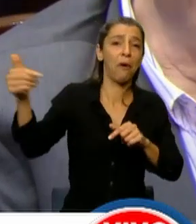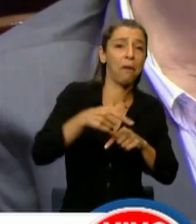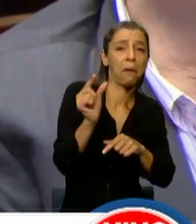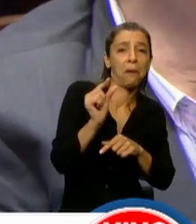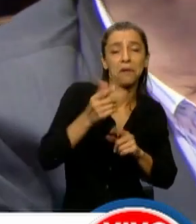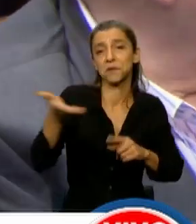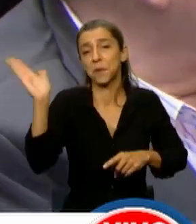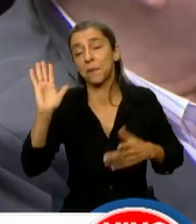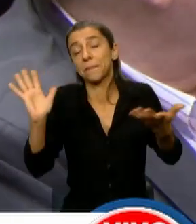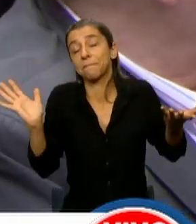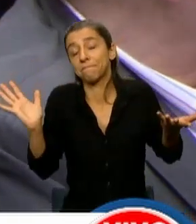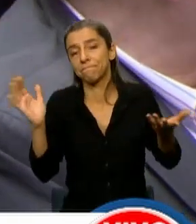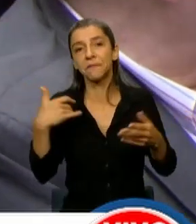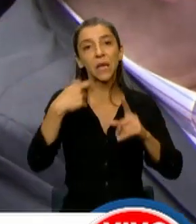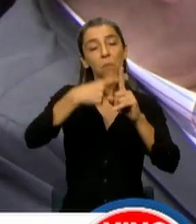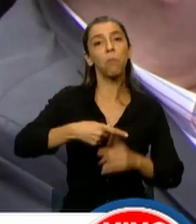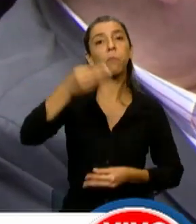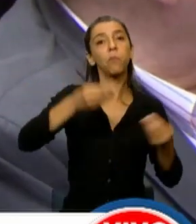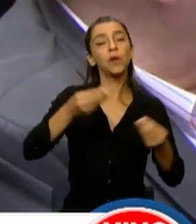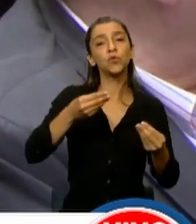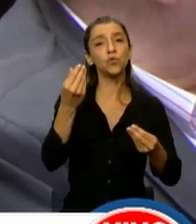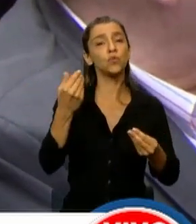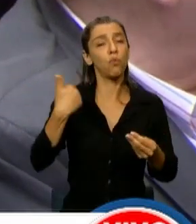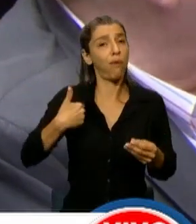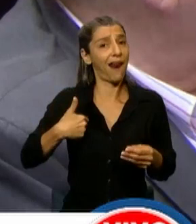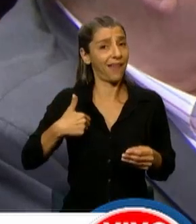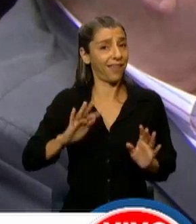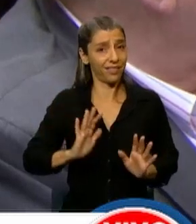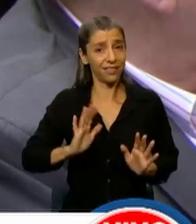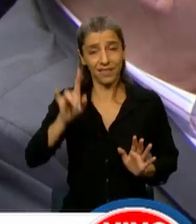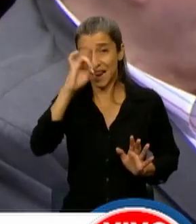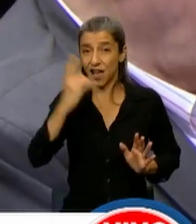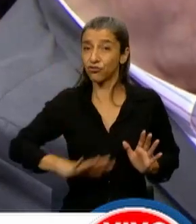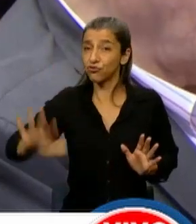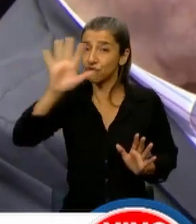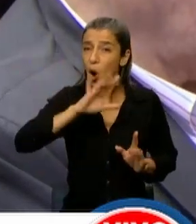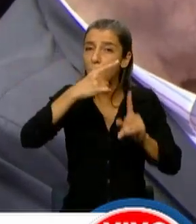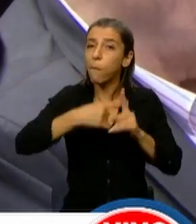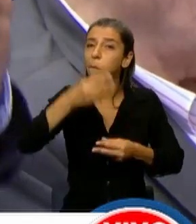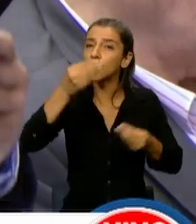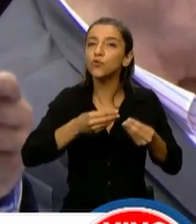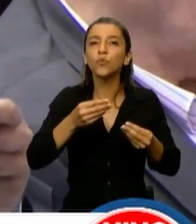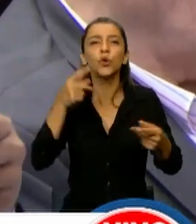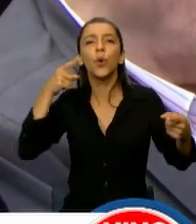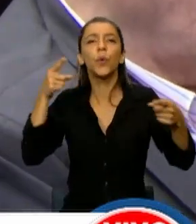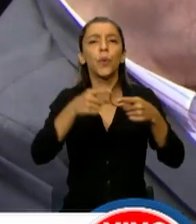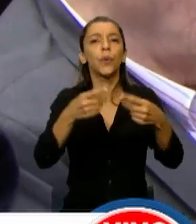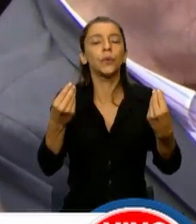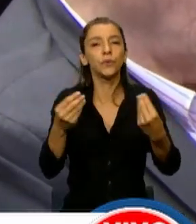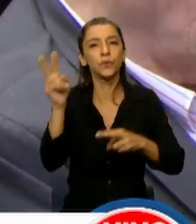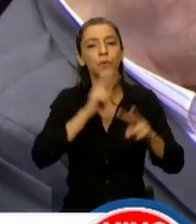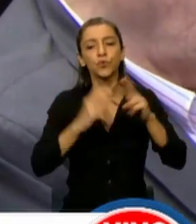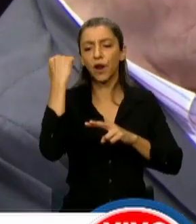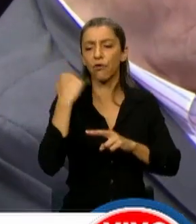Nuestro presupuesto de la Nación Argentina es un presupuesto que plantea el crecimiento de